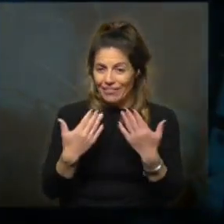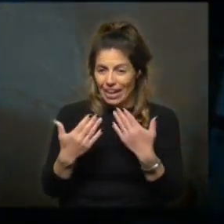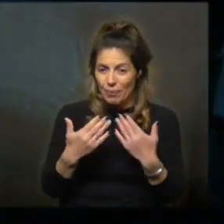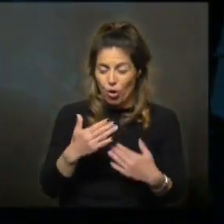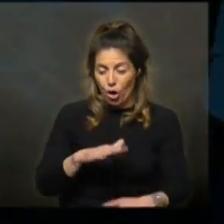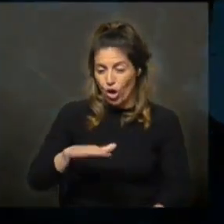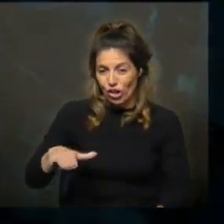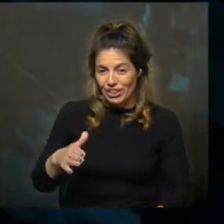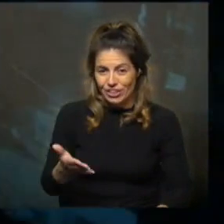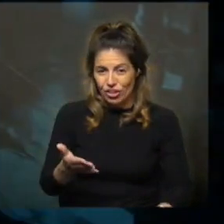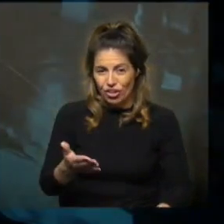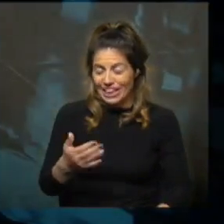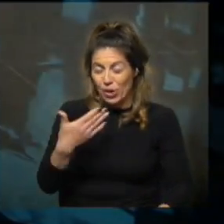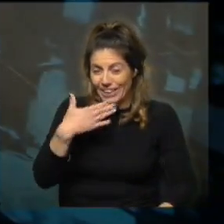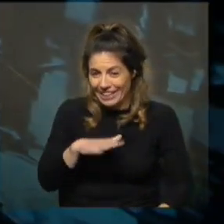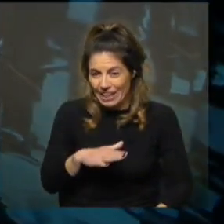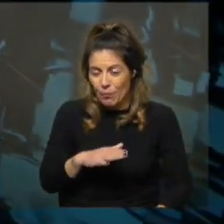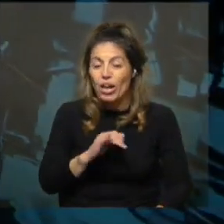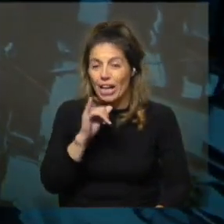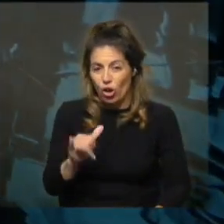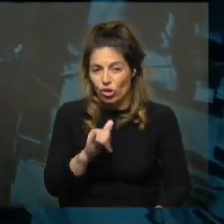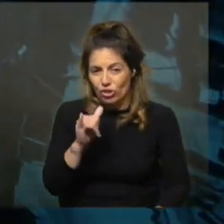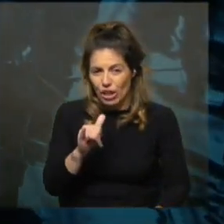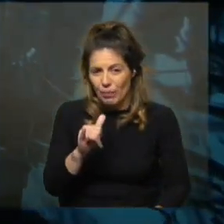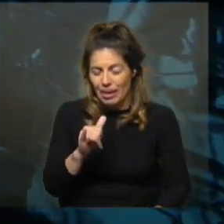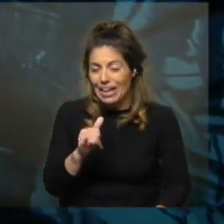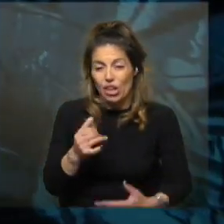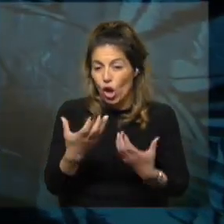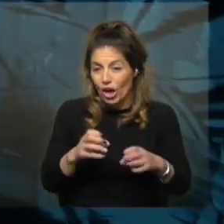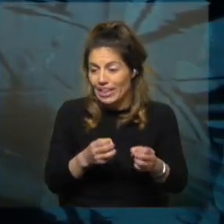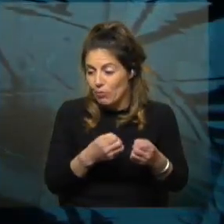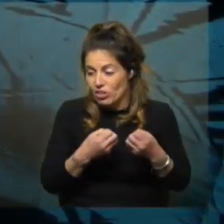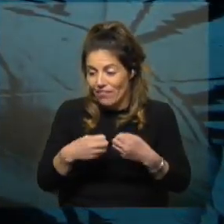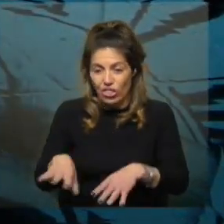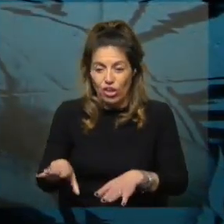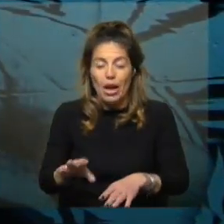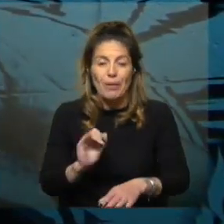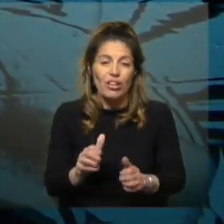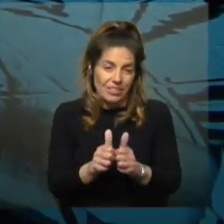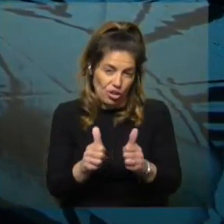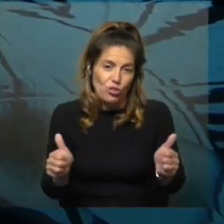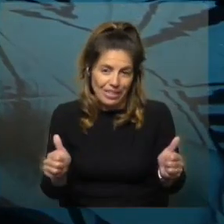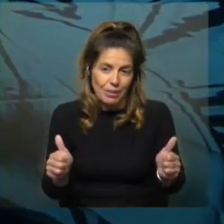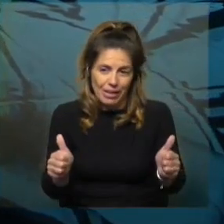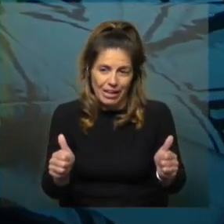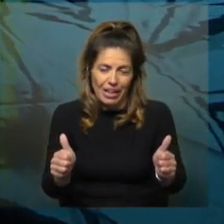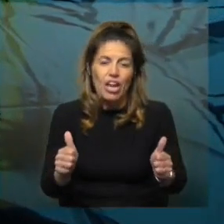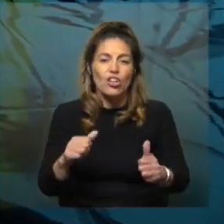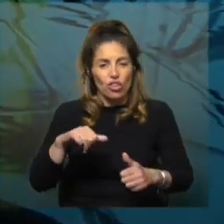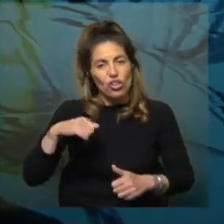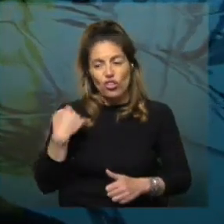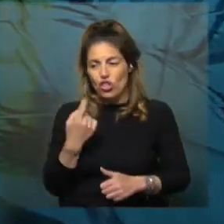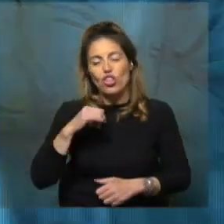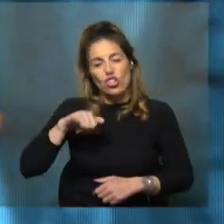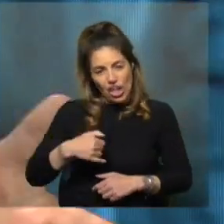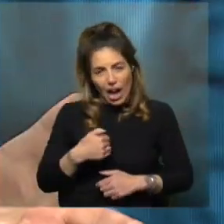nada eran chiqu que les contáramos que no los queríamos abandonar pero que nos iban a separar y veníamos en un trabajo de